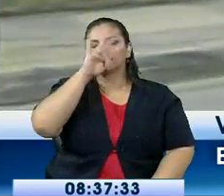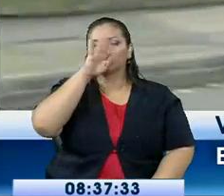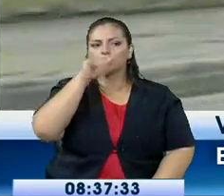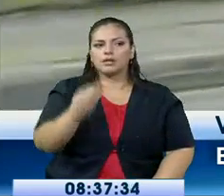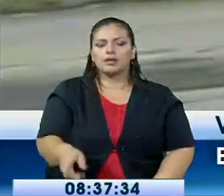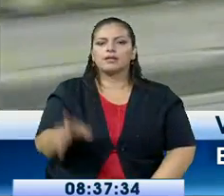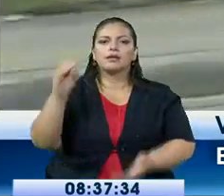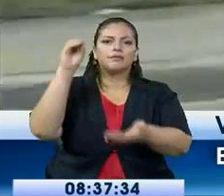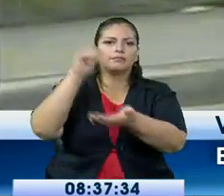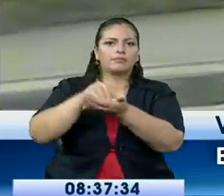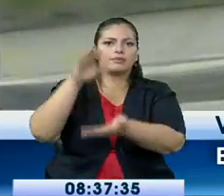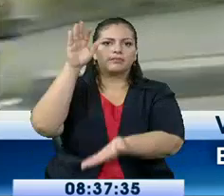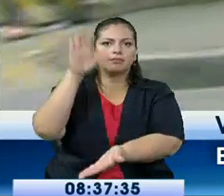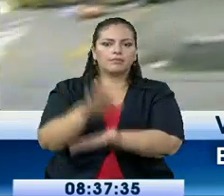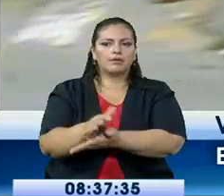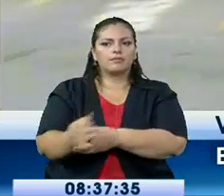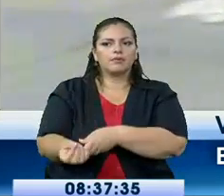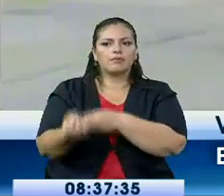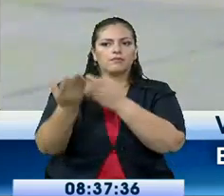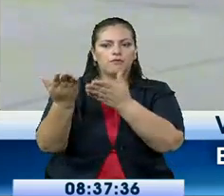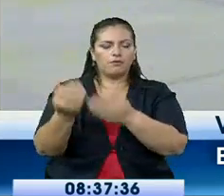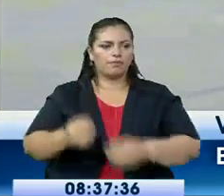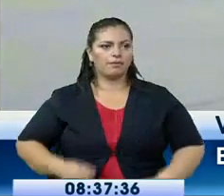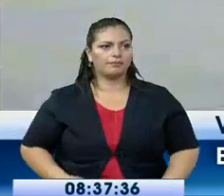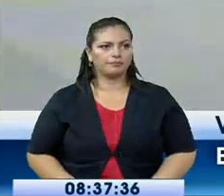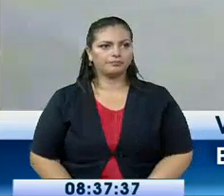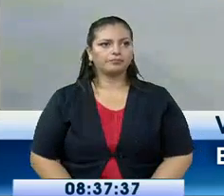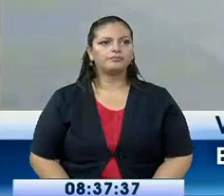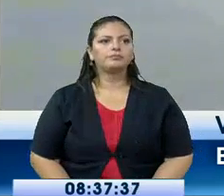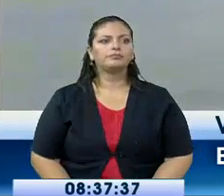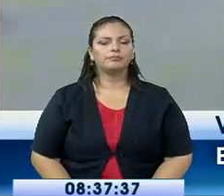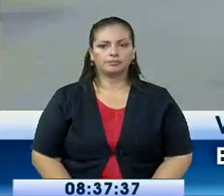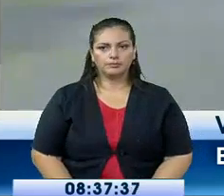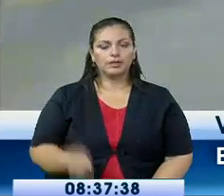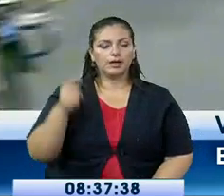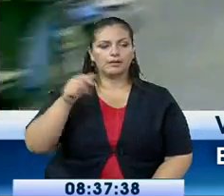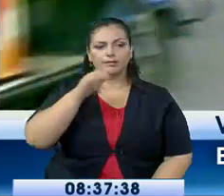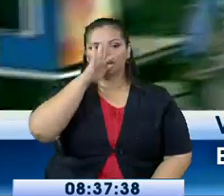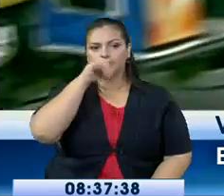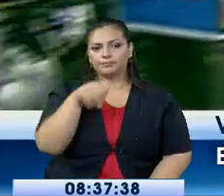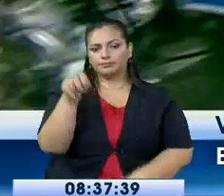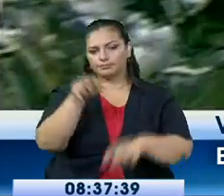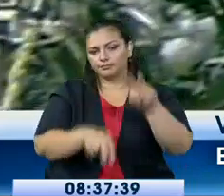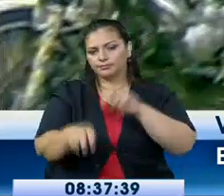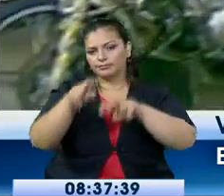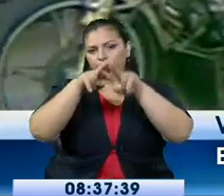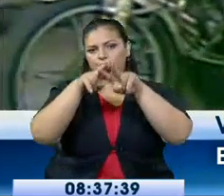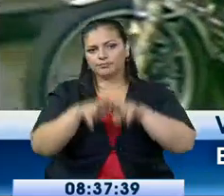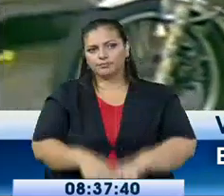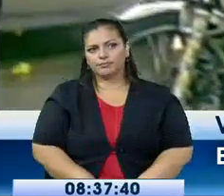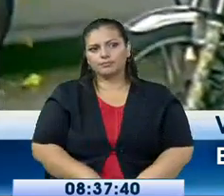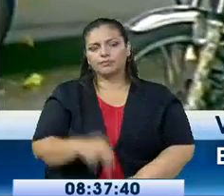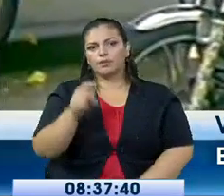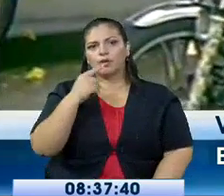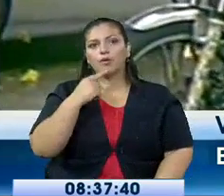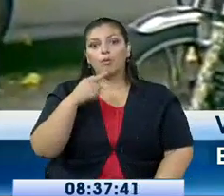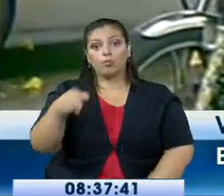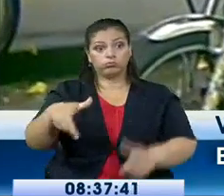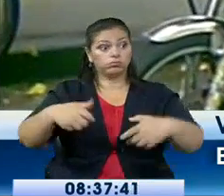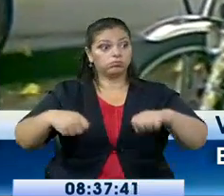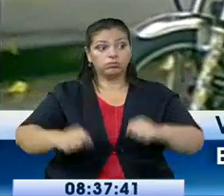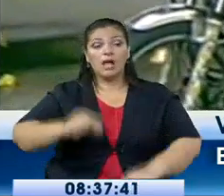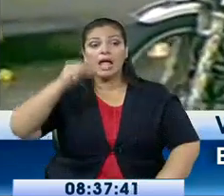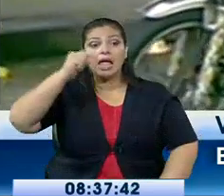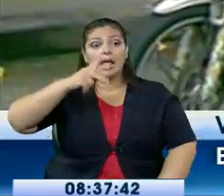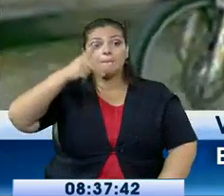Aprobándola, tendrán que luego acercarse a SGS, hacer la revisión técnica vehicular. Tiene que verificarse la instalación del GPS,